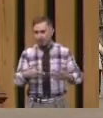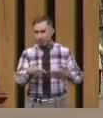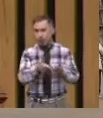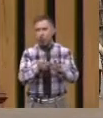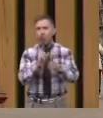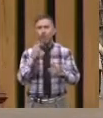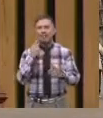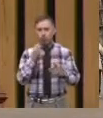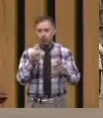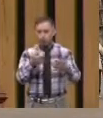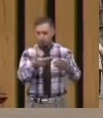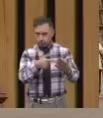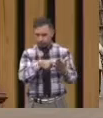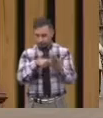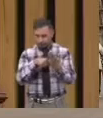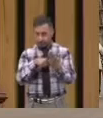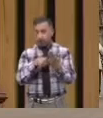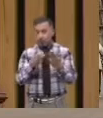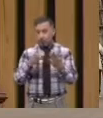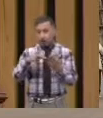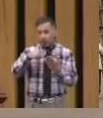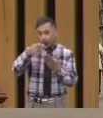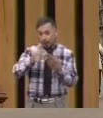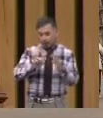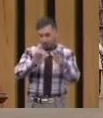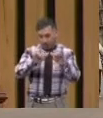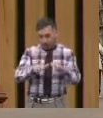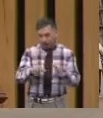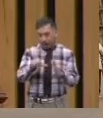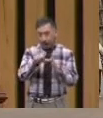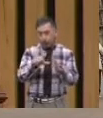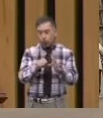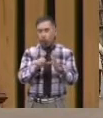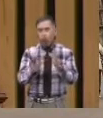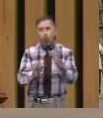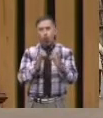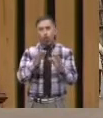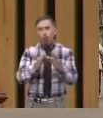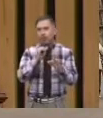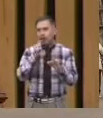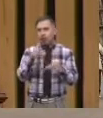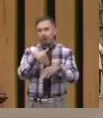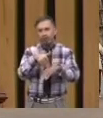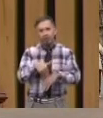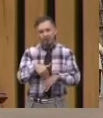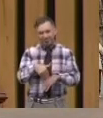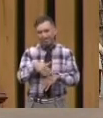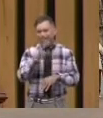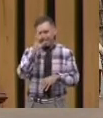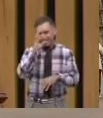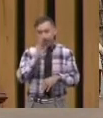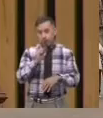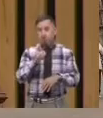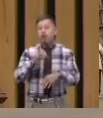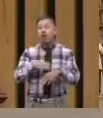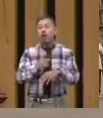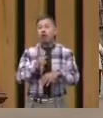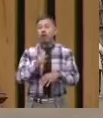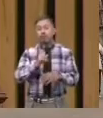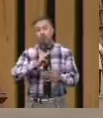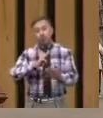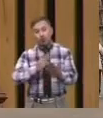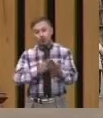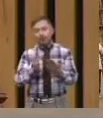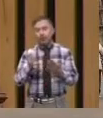Así, estimo que el proyecto incumple con este artículo porque al imponer la sanción consistente en la interrupción